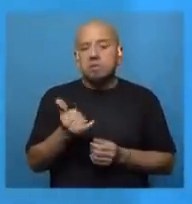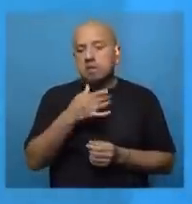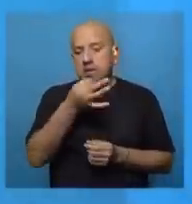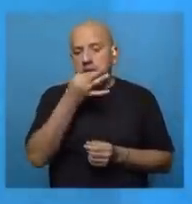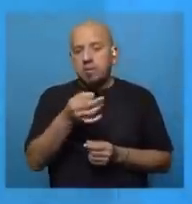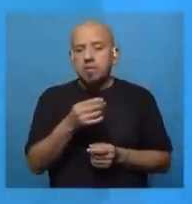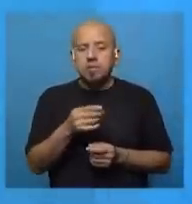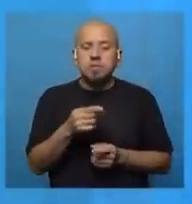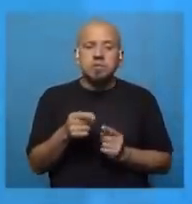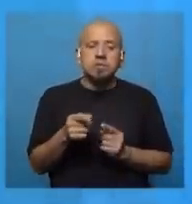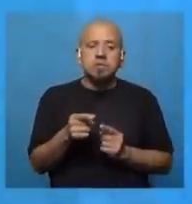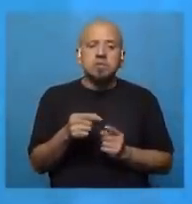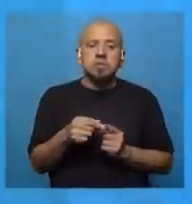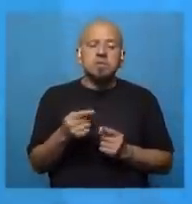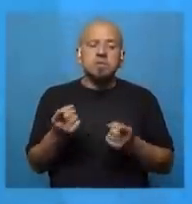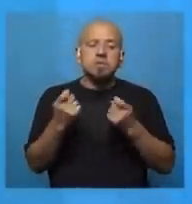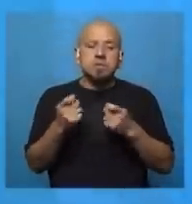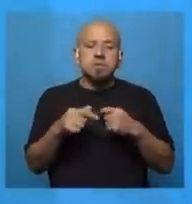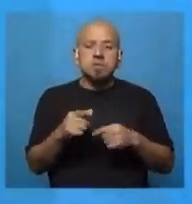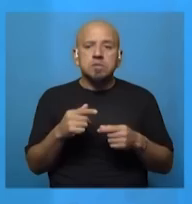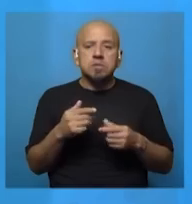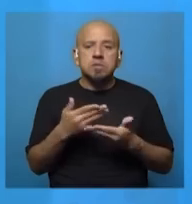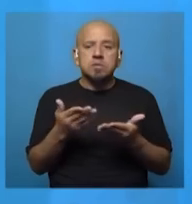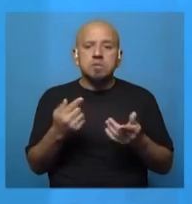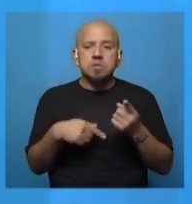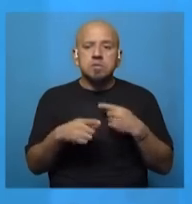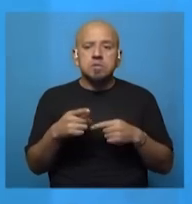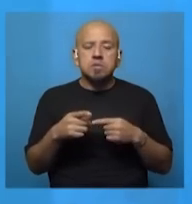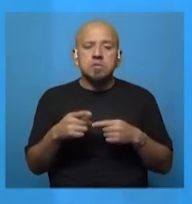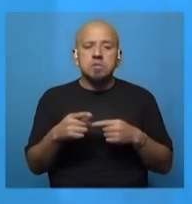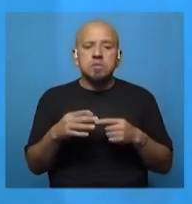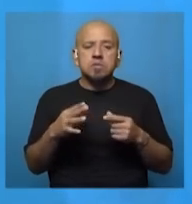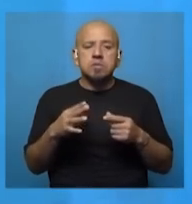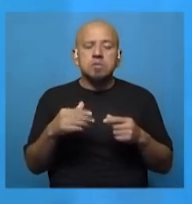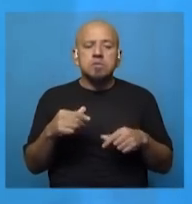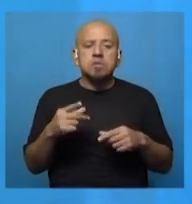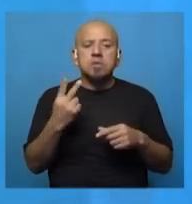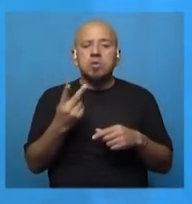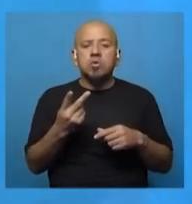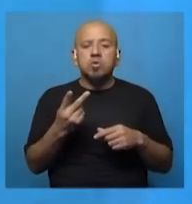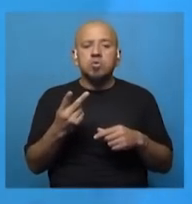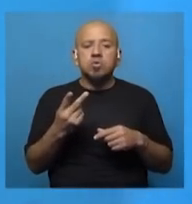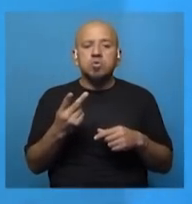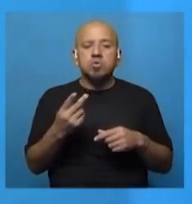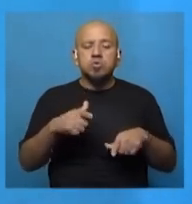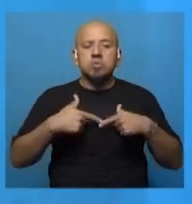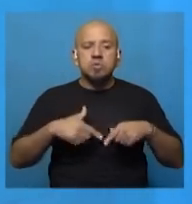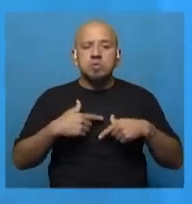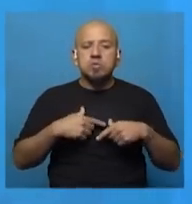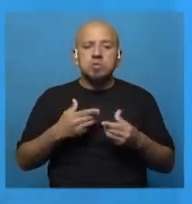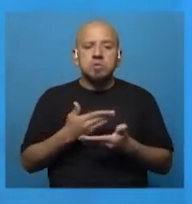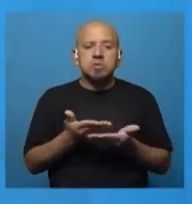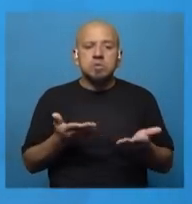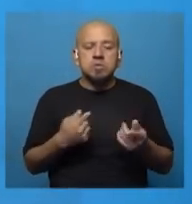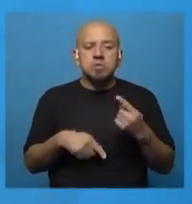con respecto a la necesidad de nuestro punto de vista de que las cúpulas políticas de ambos ministerios este se han removidas